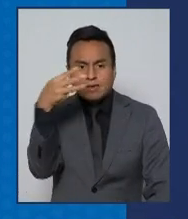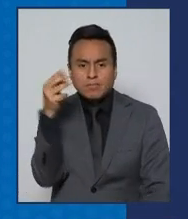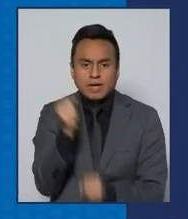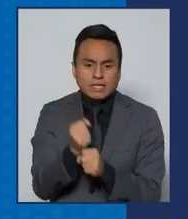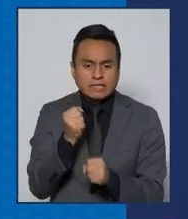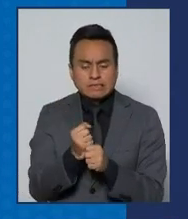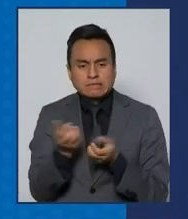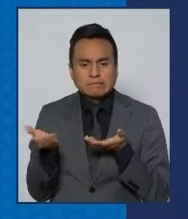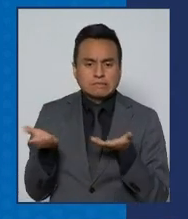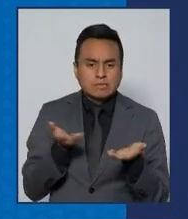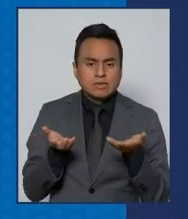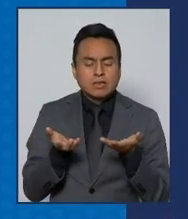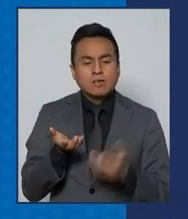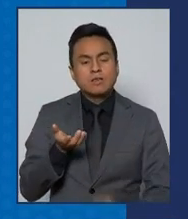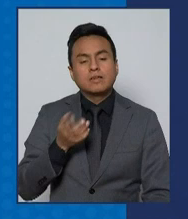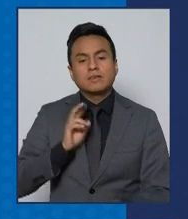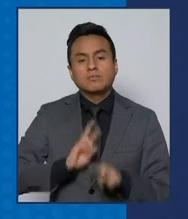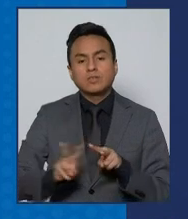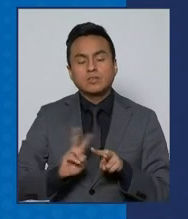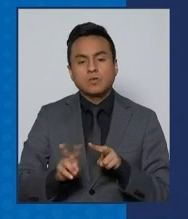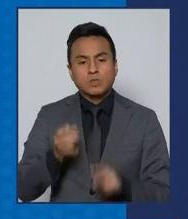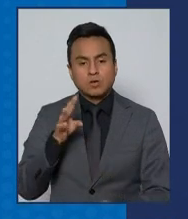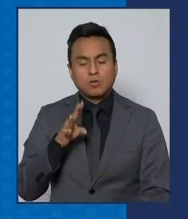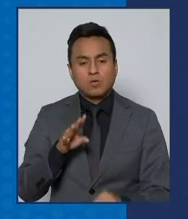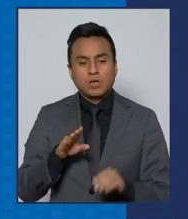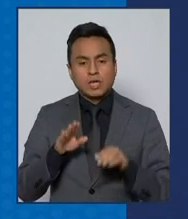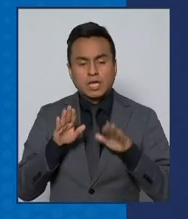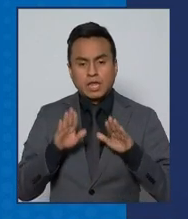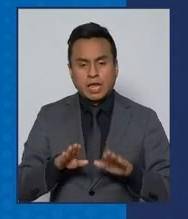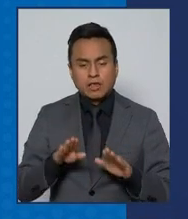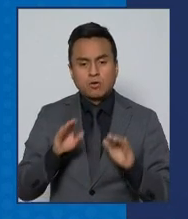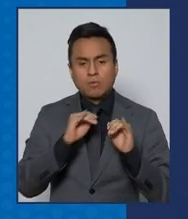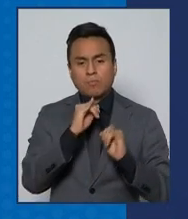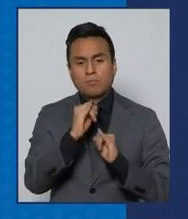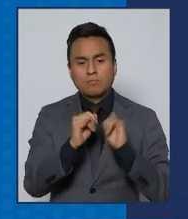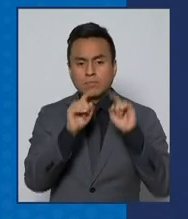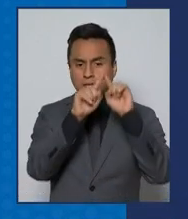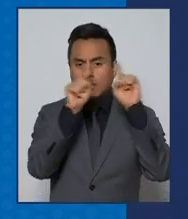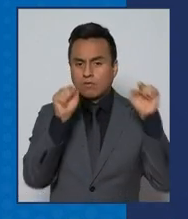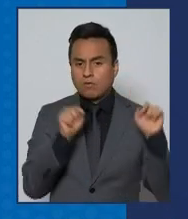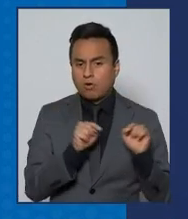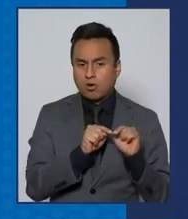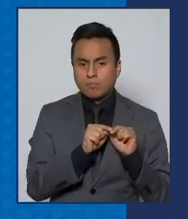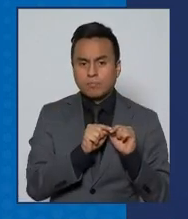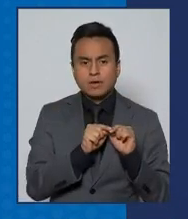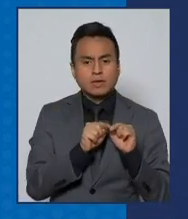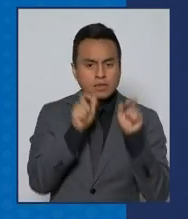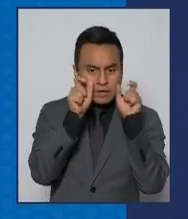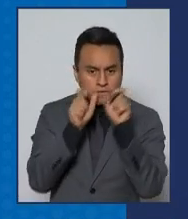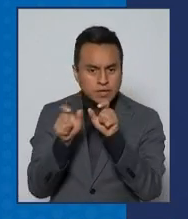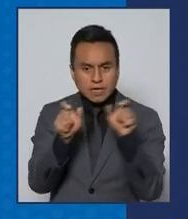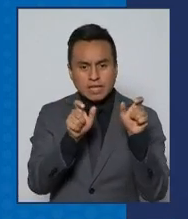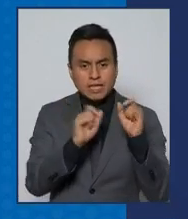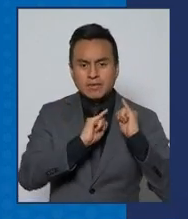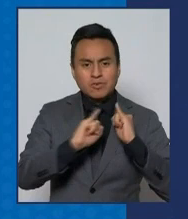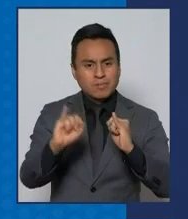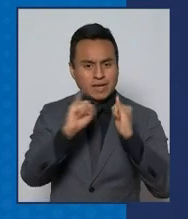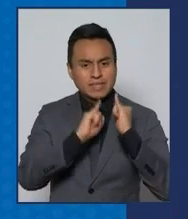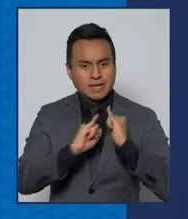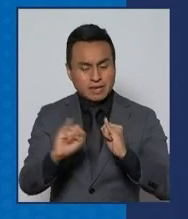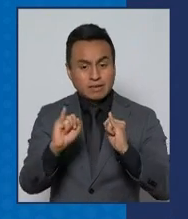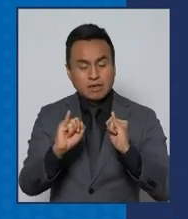en la que hemos ido, no solo no nos hemos quedado con la plataforma de Epivigila, la plataforma